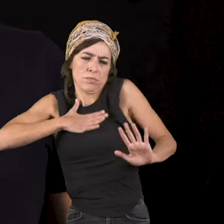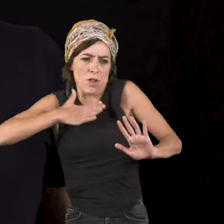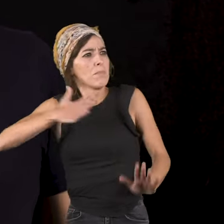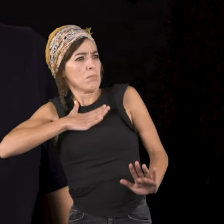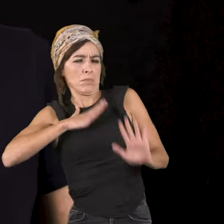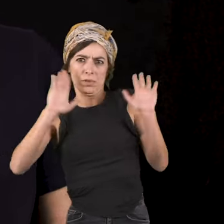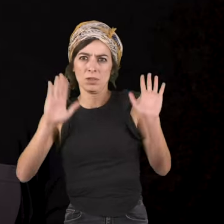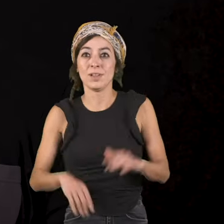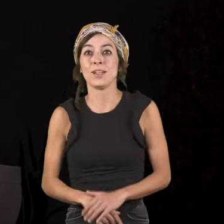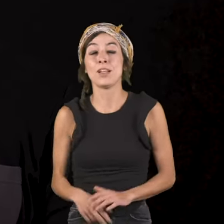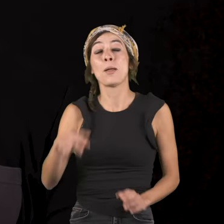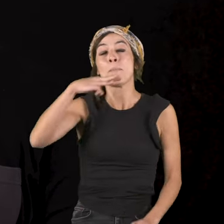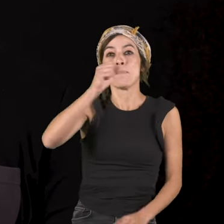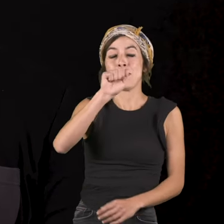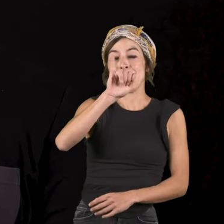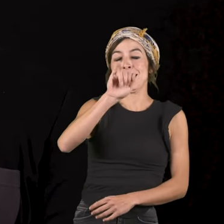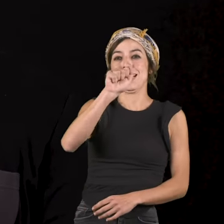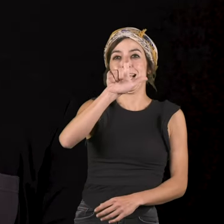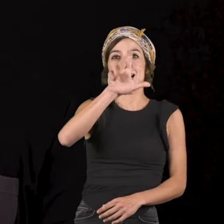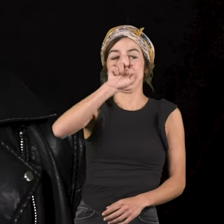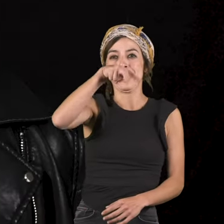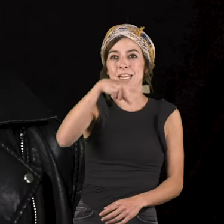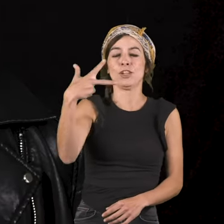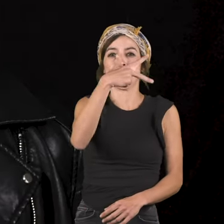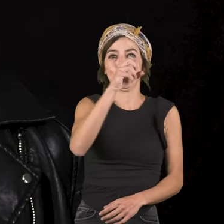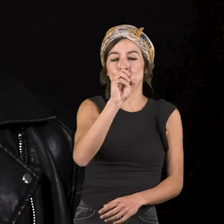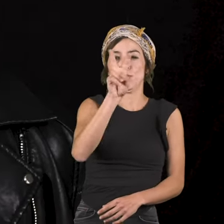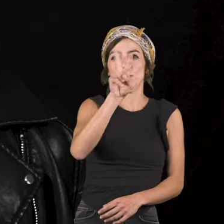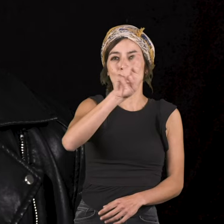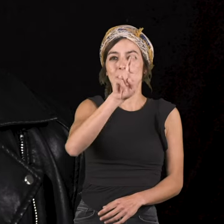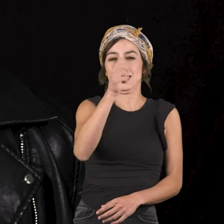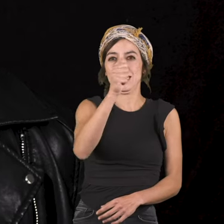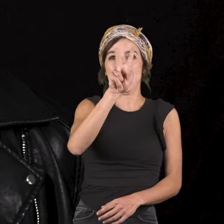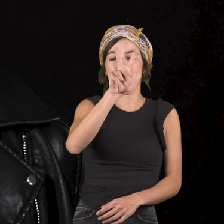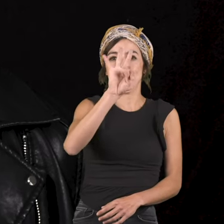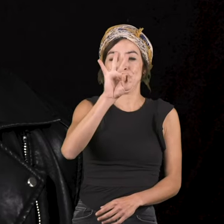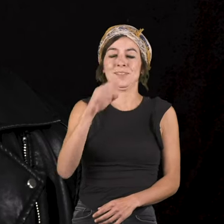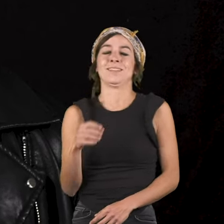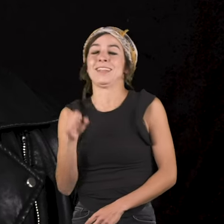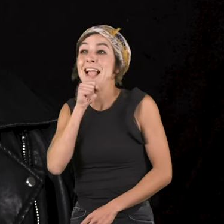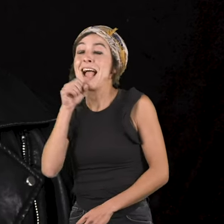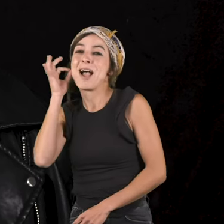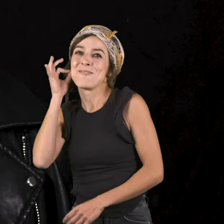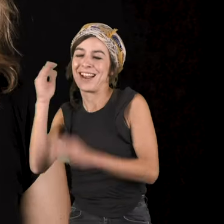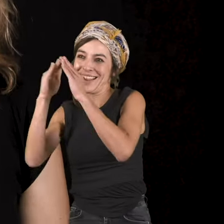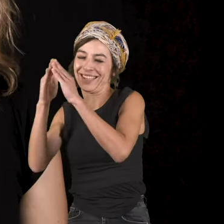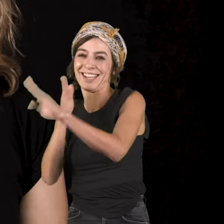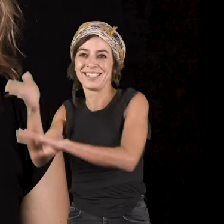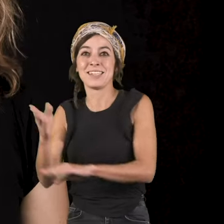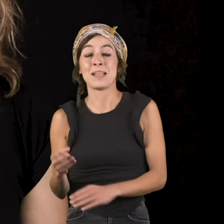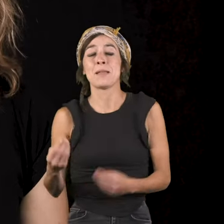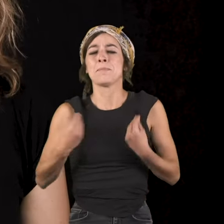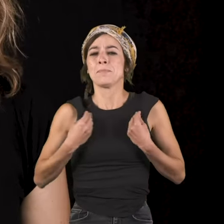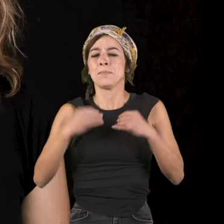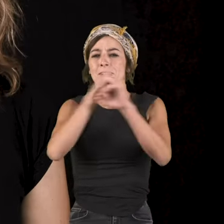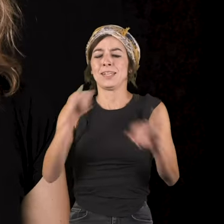dauzkat, nireak. Baina ere korreut. Amoraren etxera jotea. Bizi poza